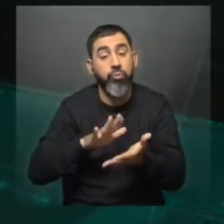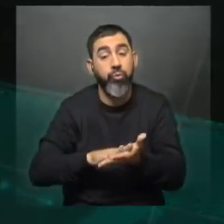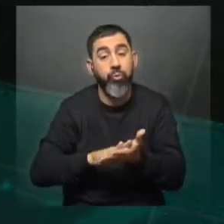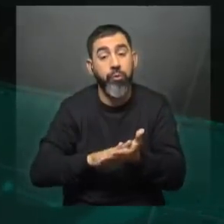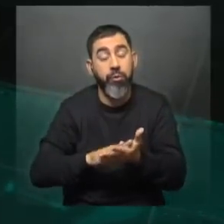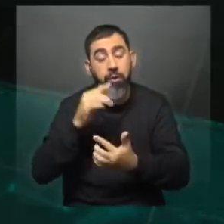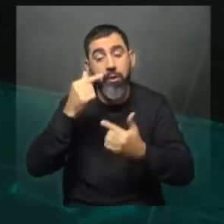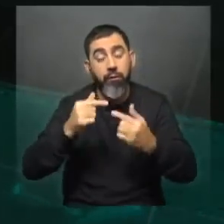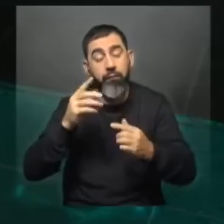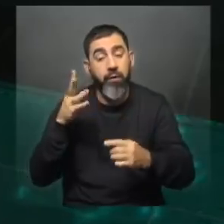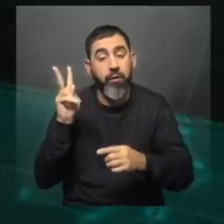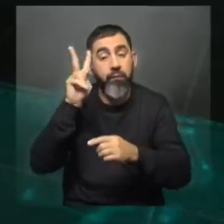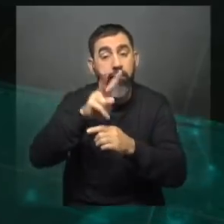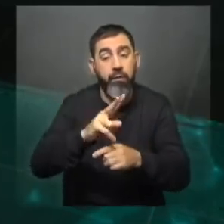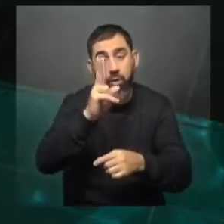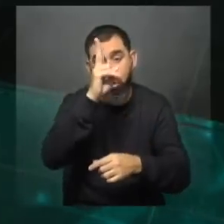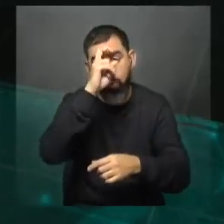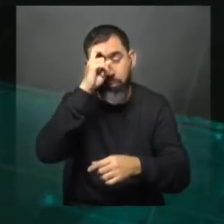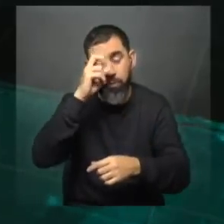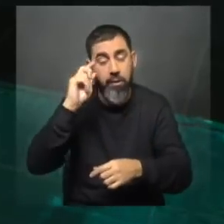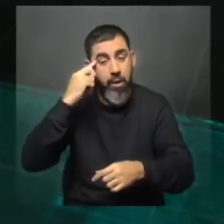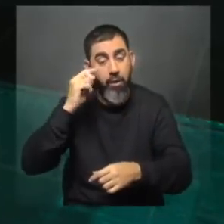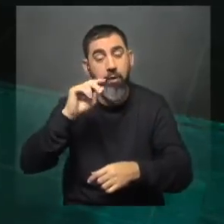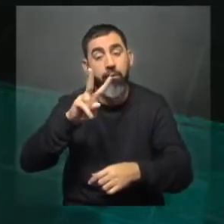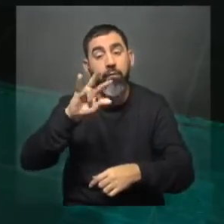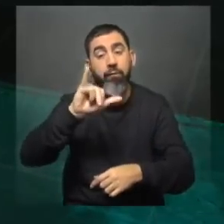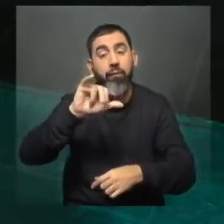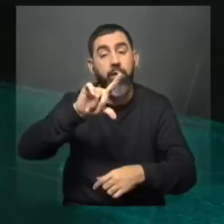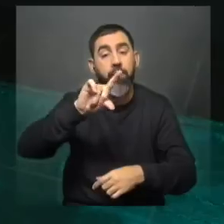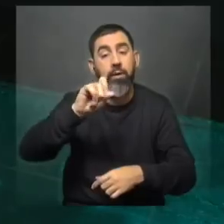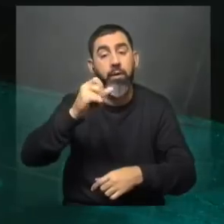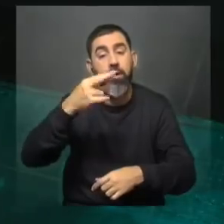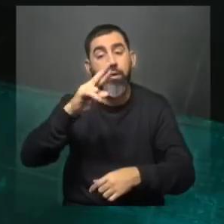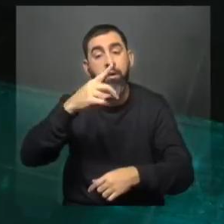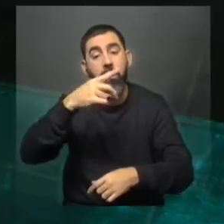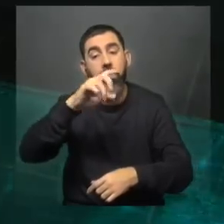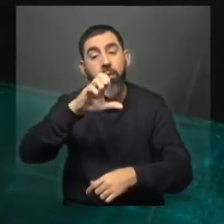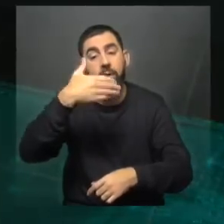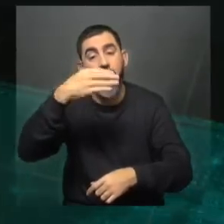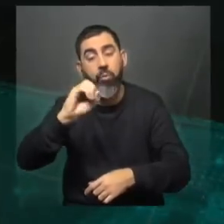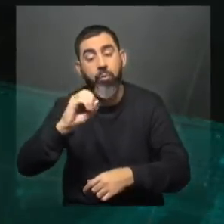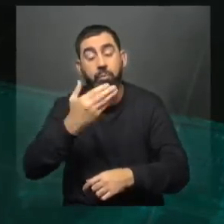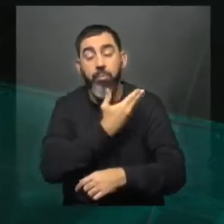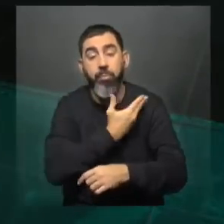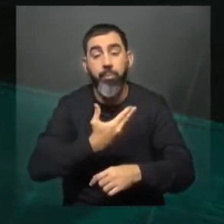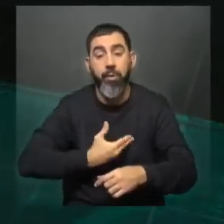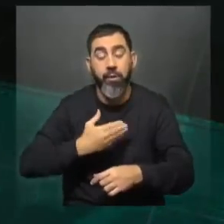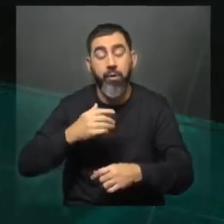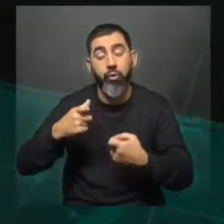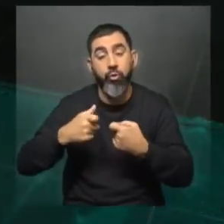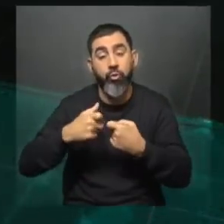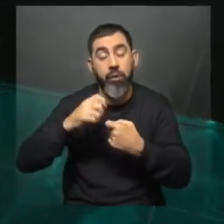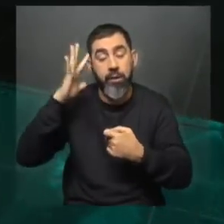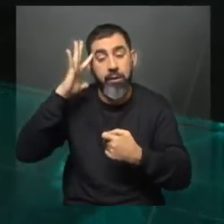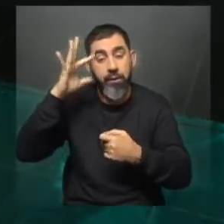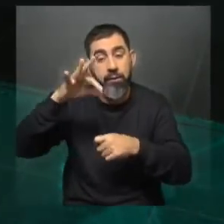marco de distintas recorridas en el hospital Pilar de voz y justamente el presidente de la sociedad de cicatriz de psiquiatría artigas pui recordó que el